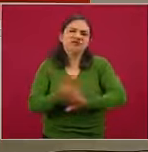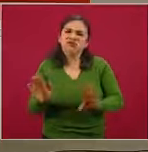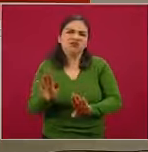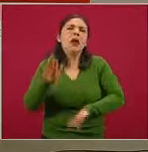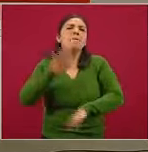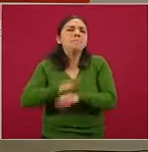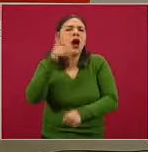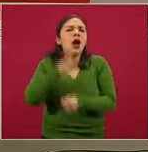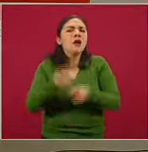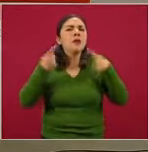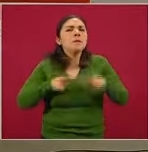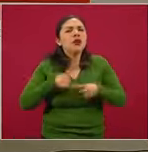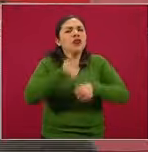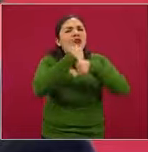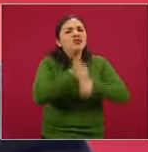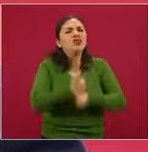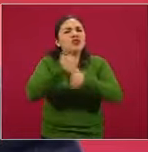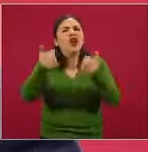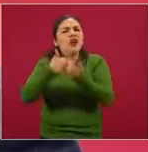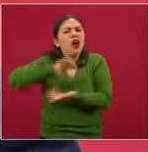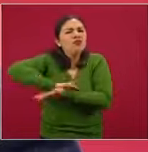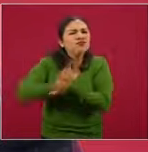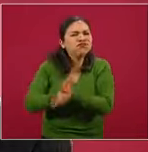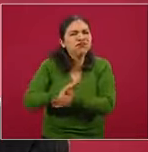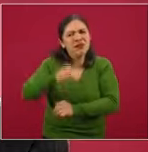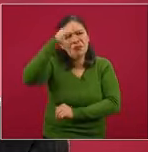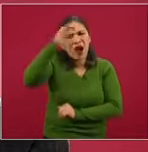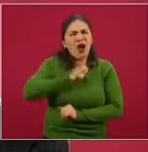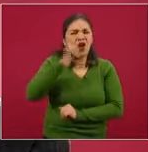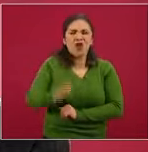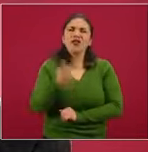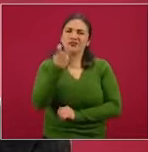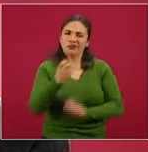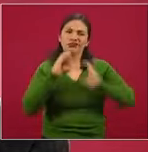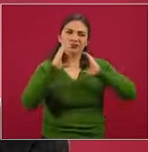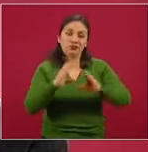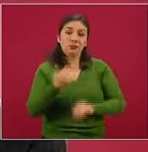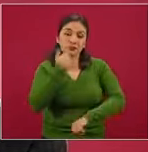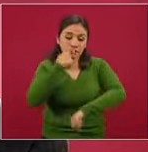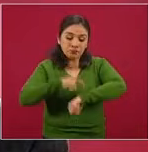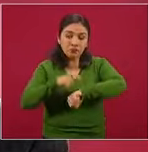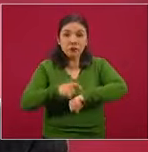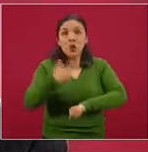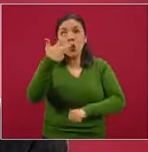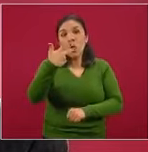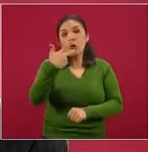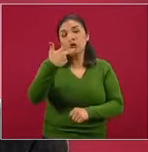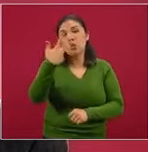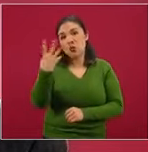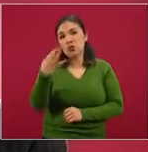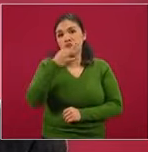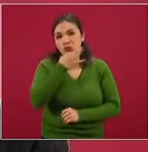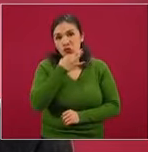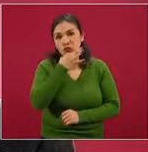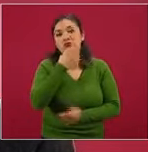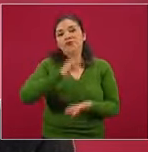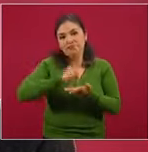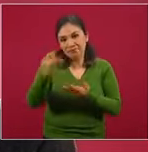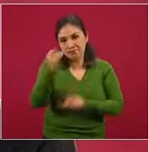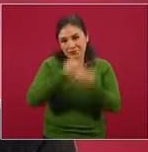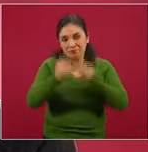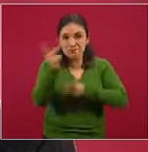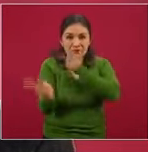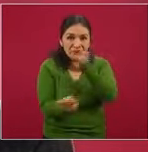personas vulnerables que se les discrimina o se les estigmatiza. Cuidado con eso. Son las 20:04 y les agradecemos